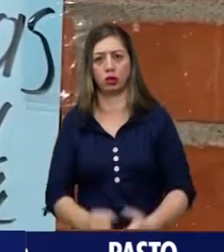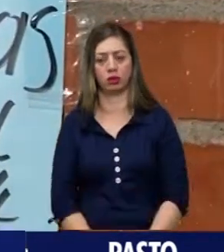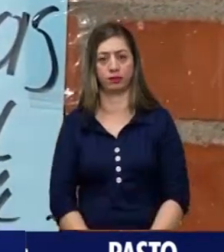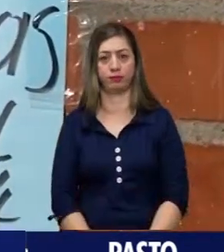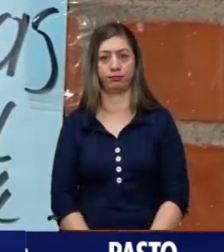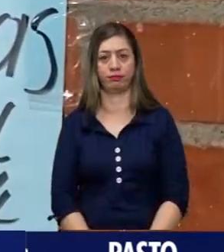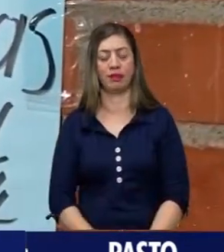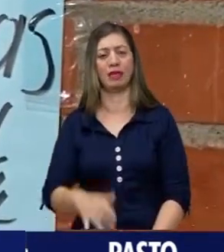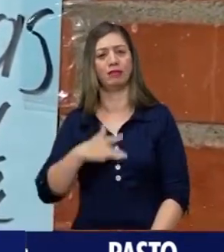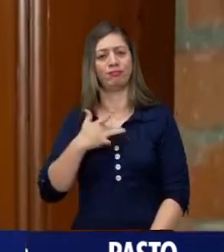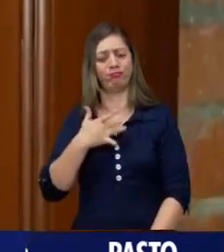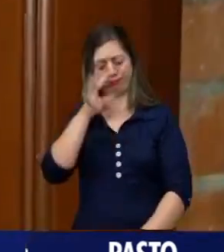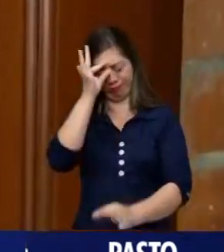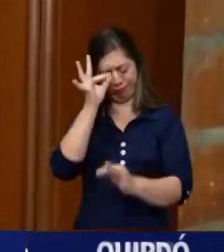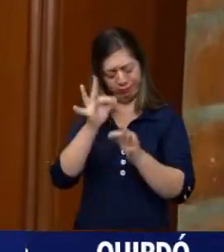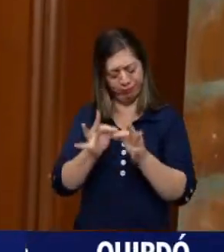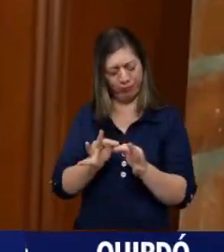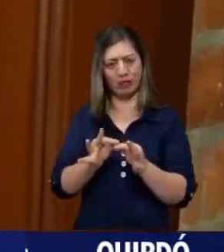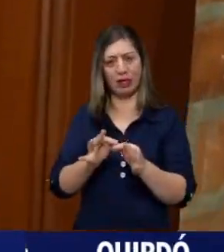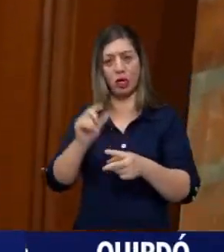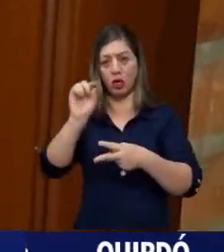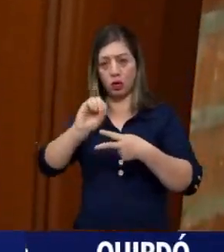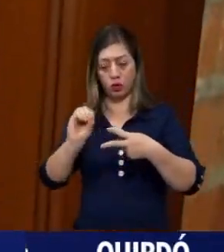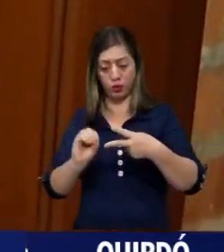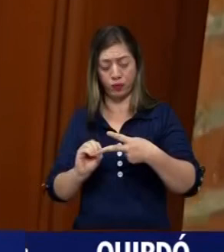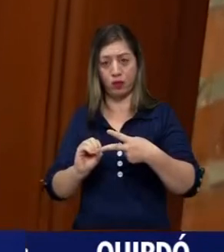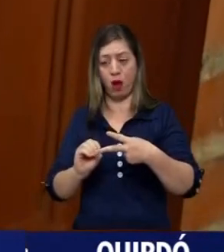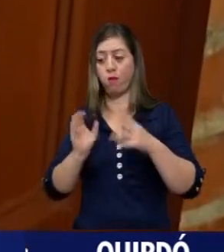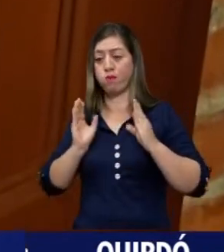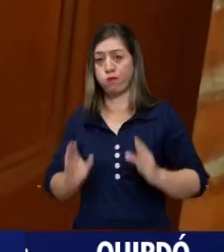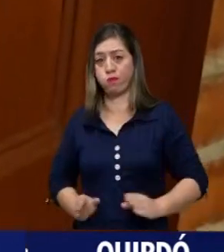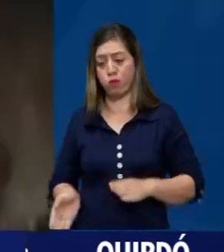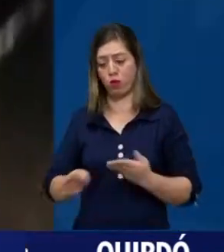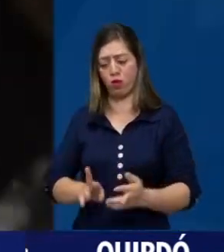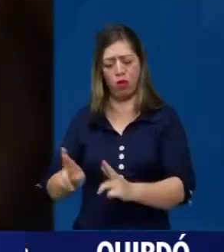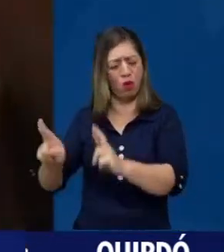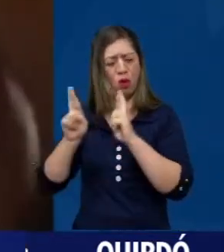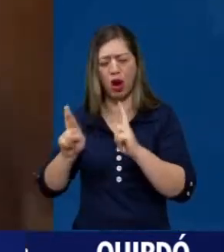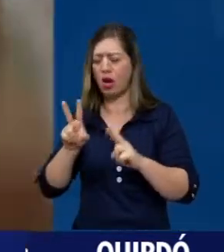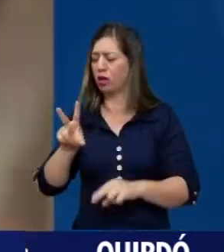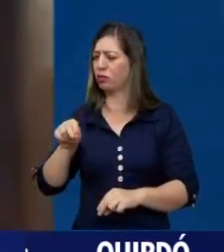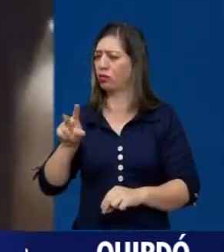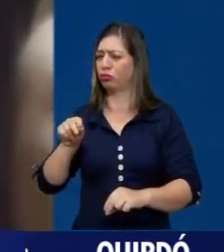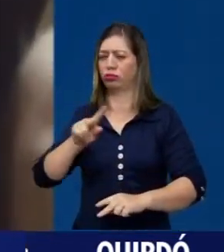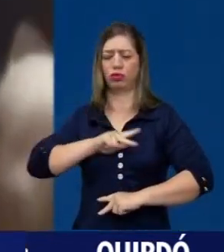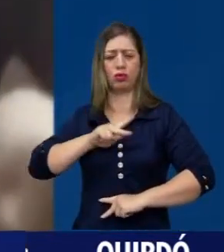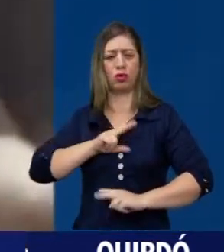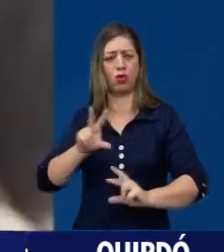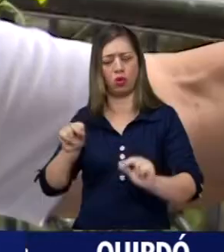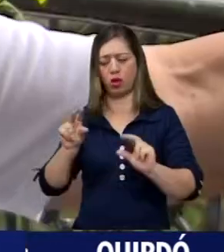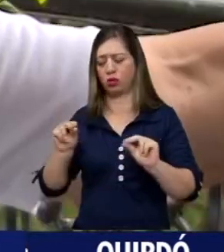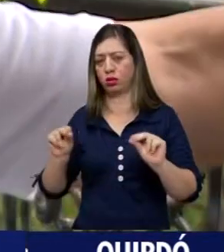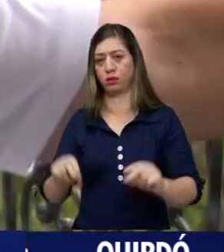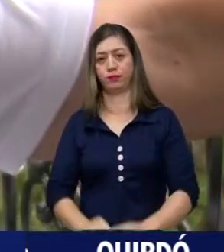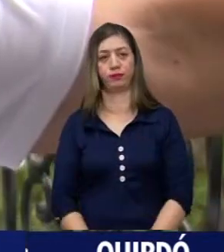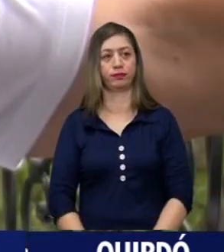Están aferrados a la fe para que los dos cuerpos hallados en una fosa común no sean los de sus familiares. No podemos hablar